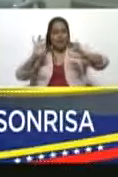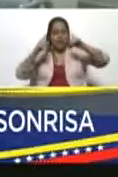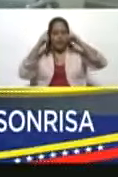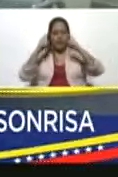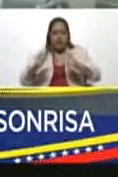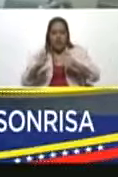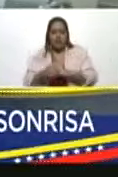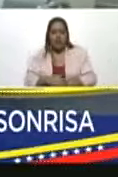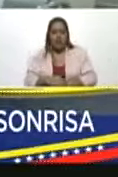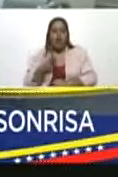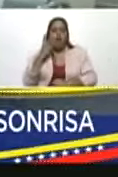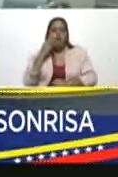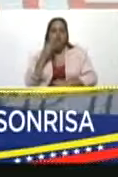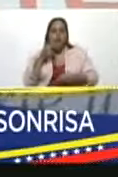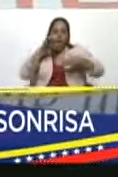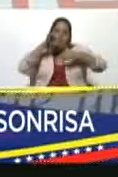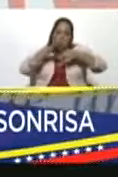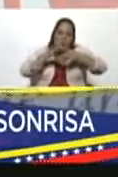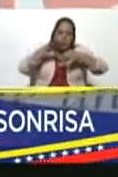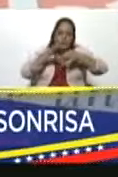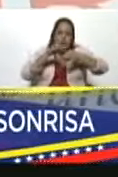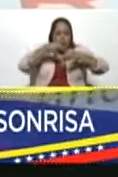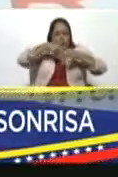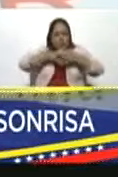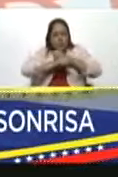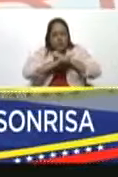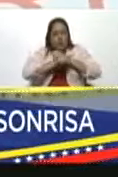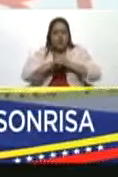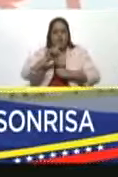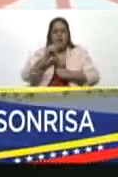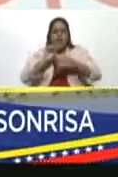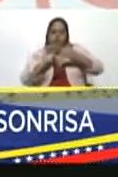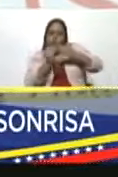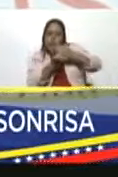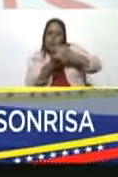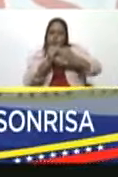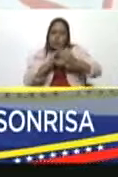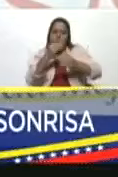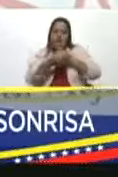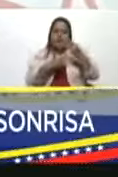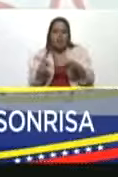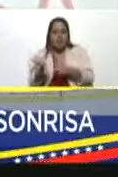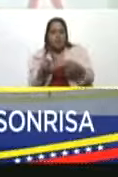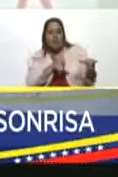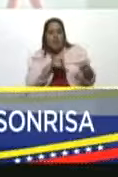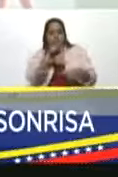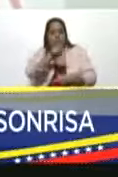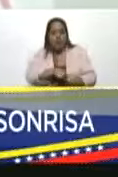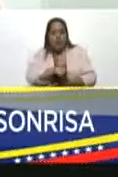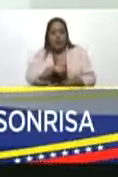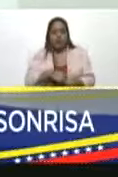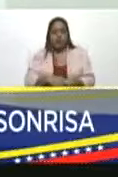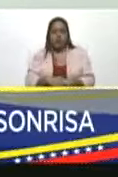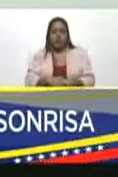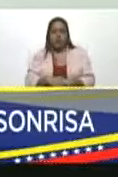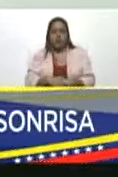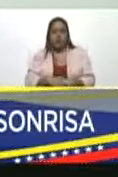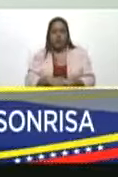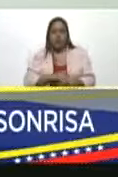como tratamientos de conducto, regularización de rebordes para dejar todo listo al paciente para